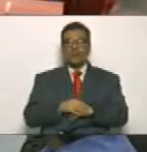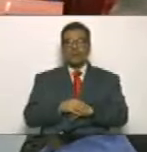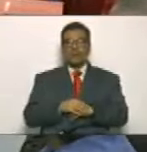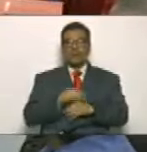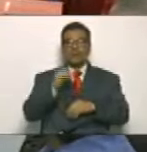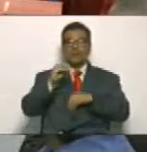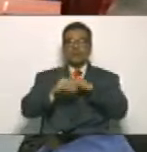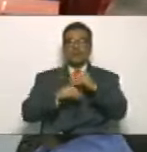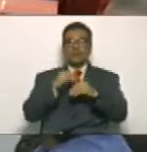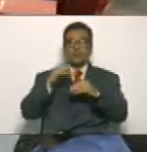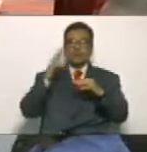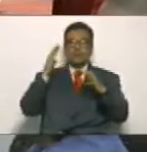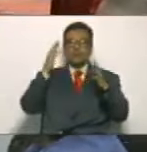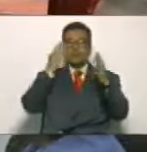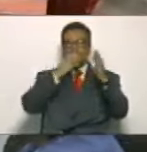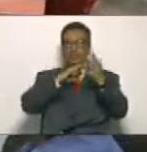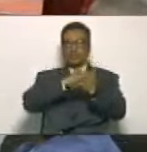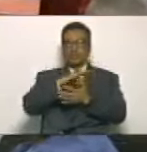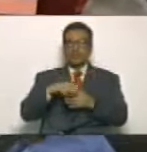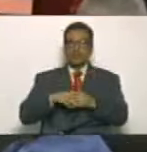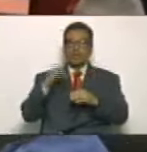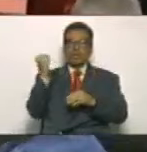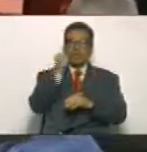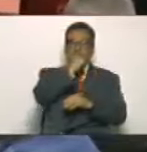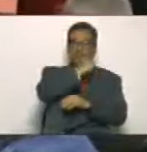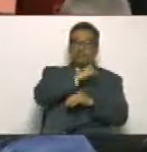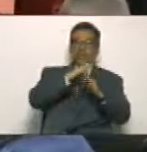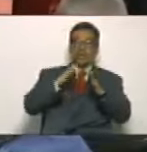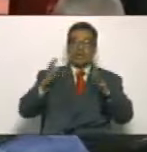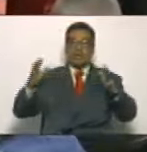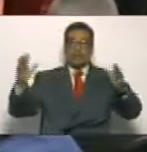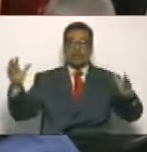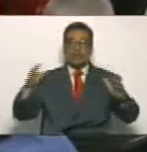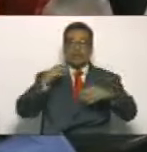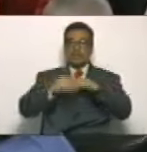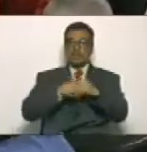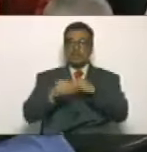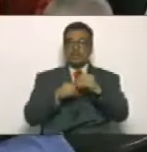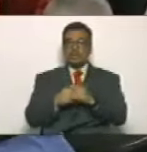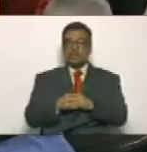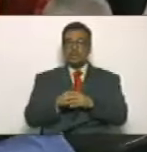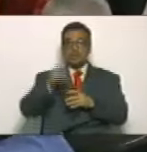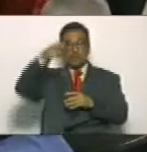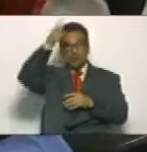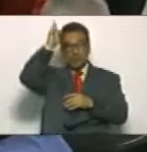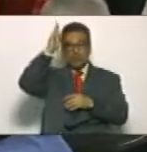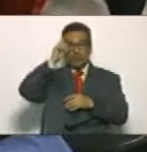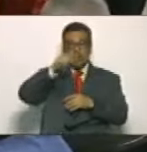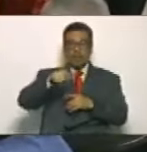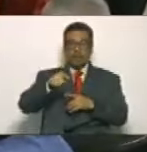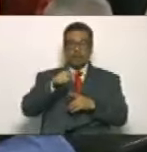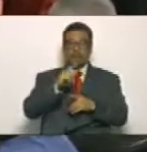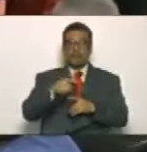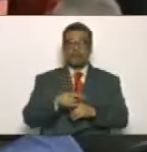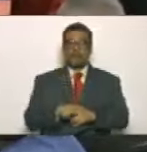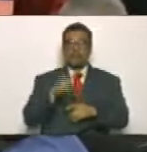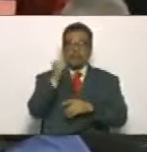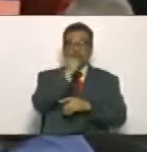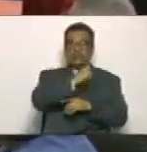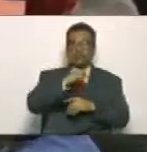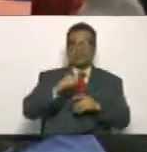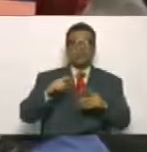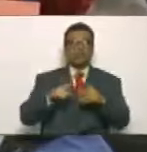un holocausto. Eso fue el genocidio más grande que se cometió con los pueblos indígenas. No solo